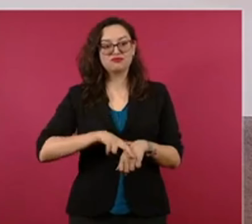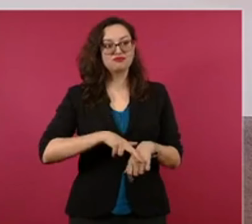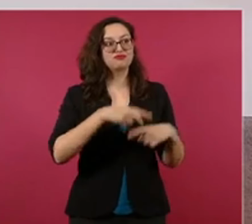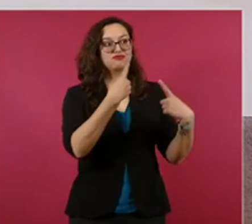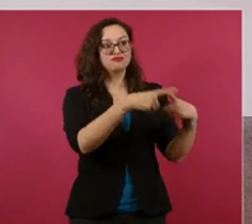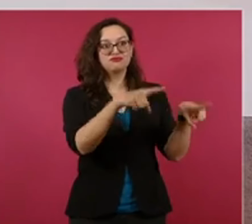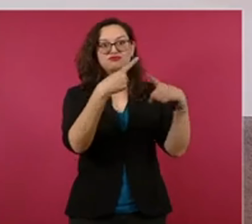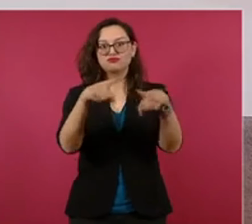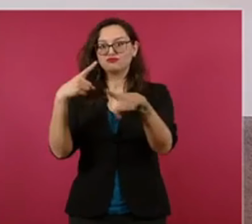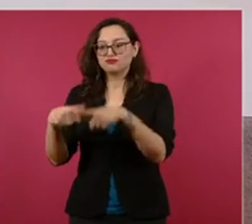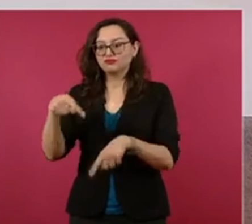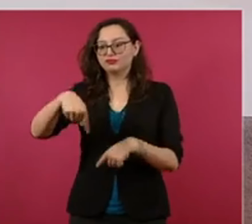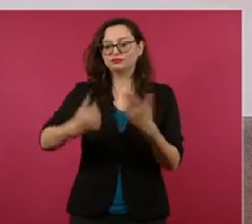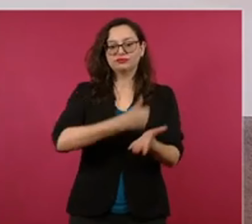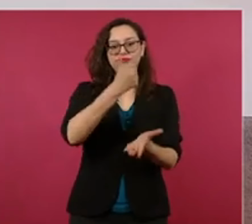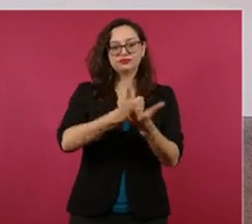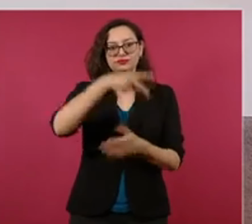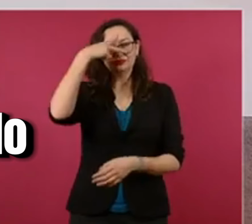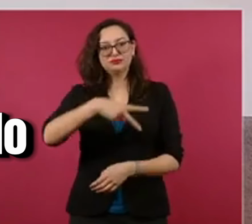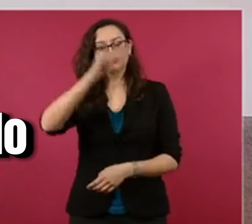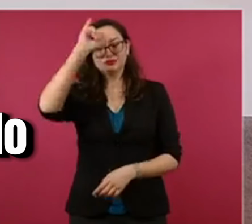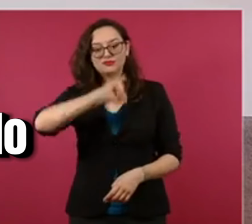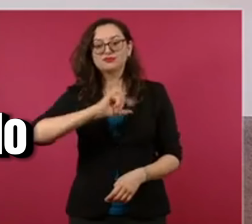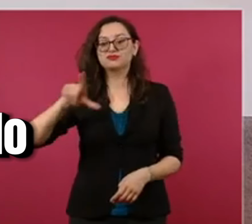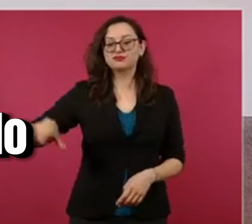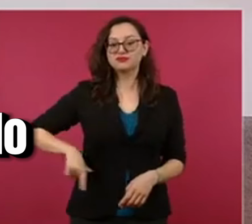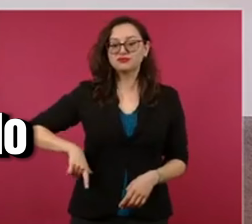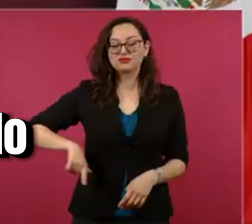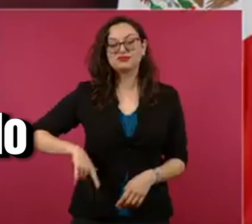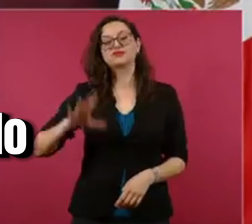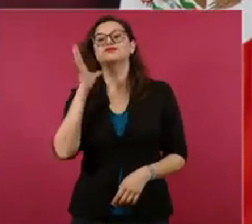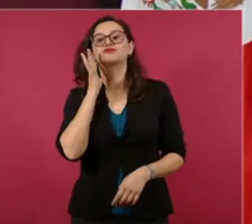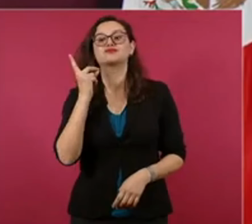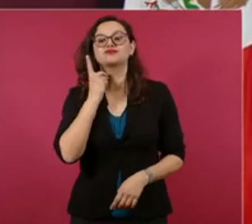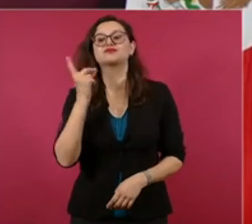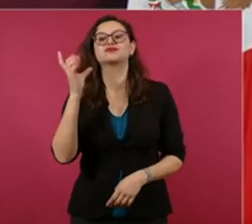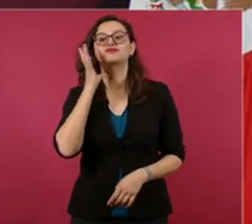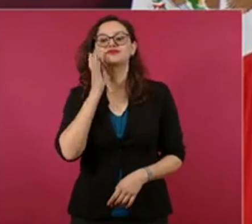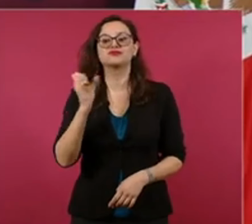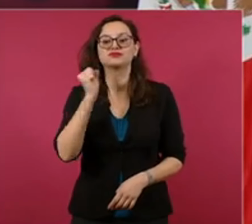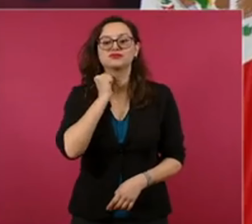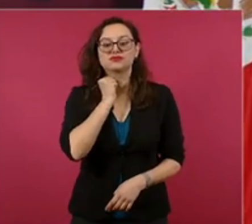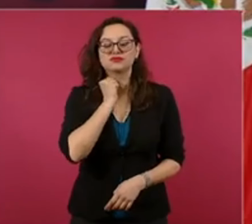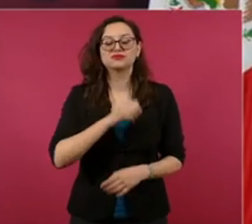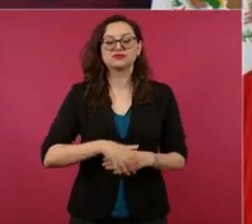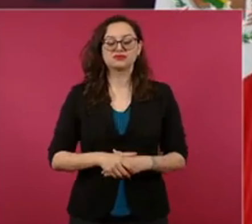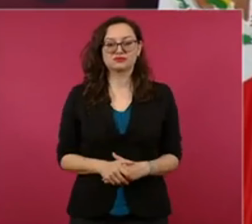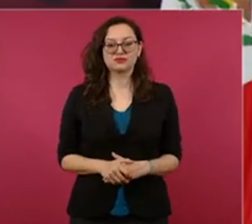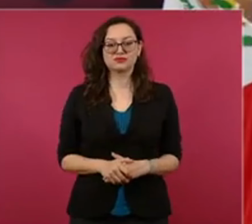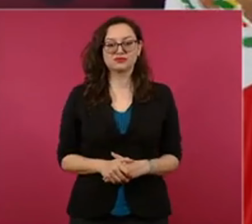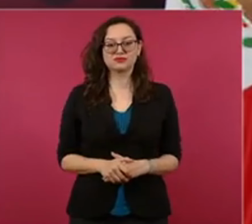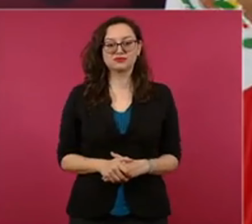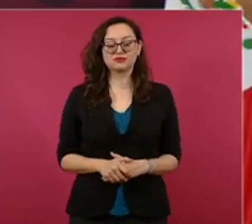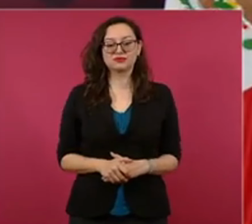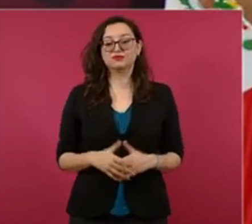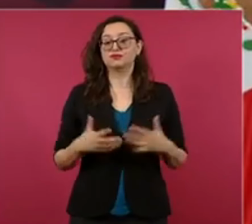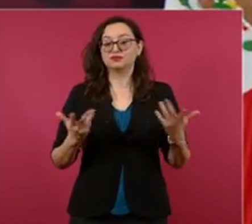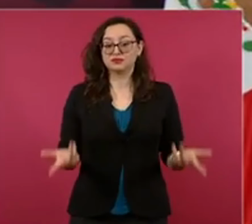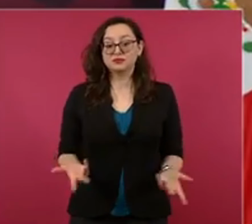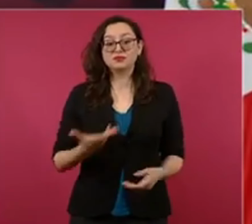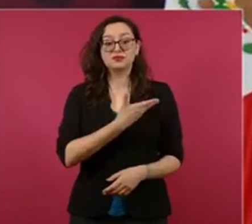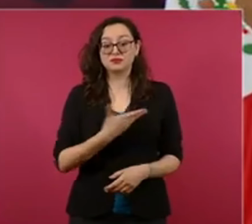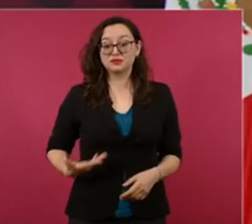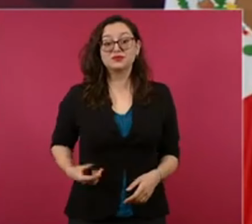gobierno, los resultados en la Cámara de Diputados, en el Senado, en las